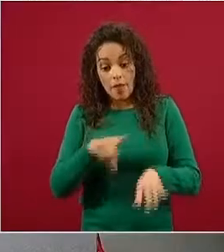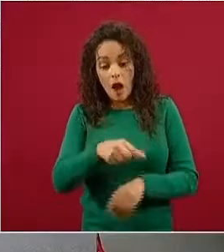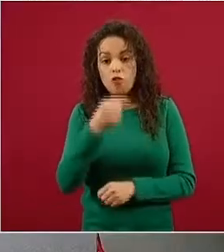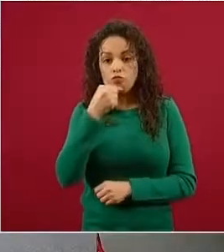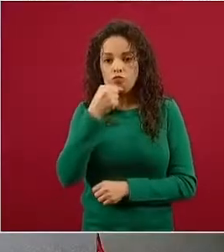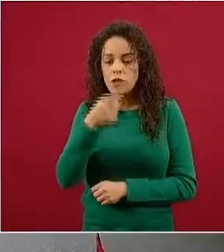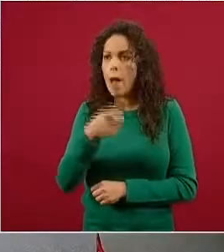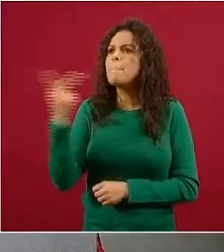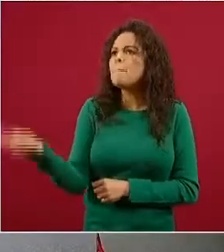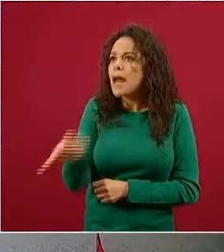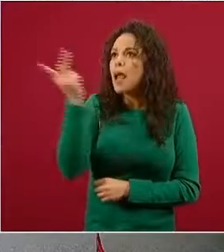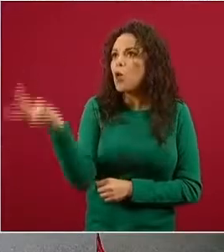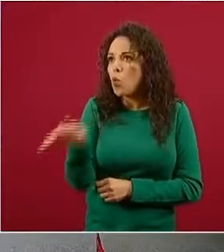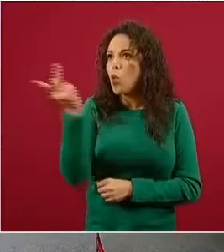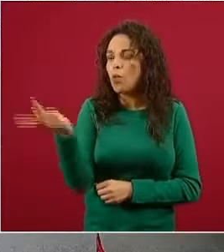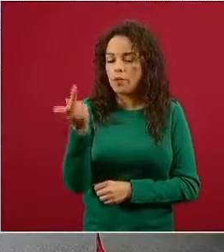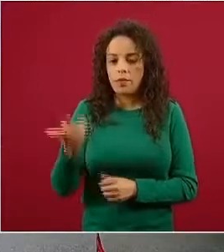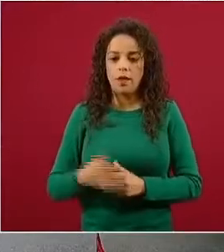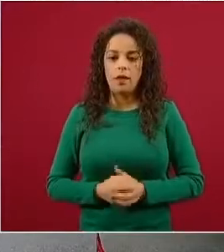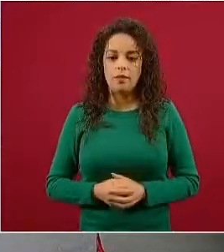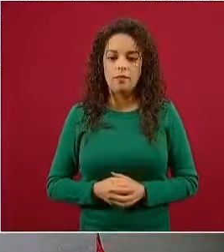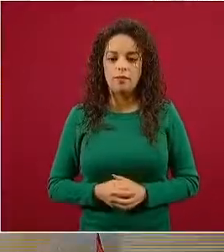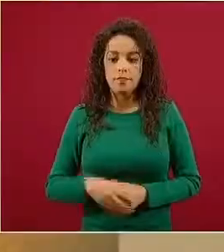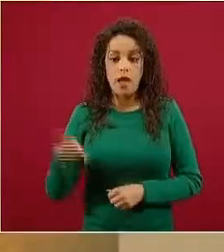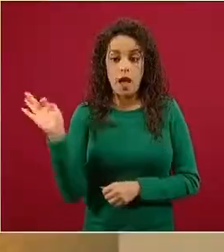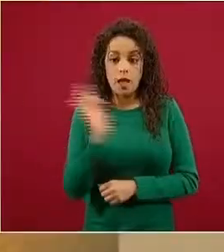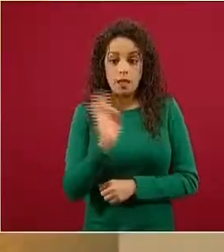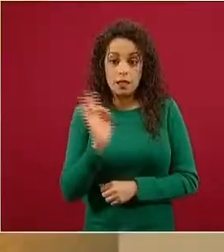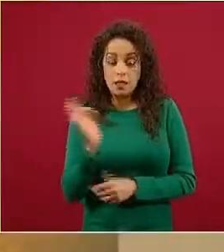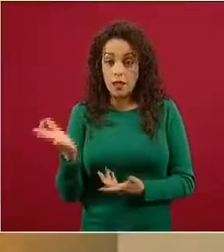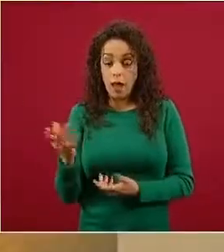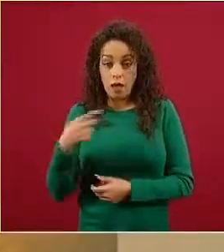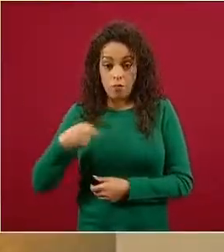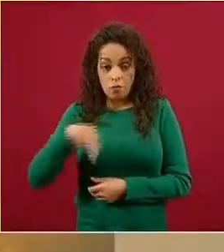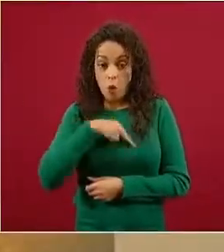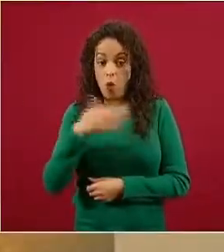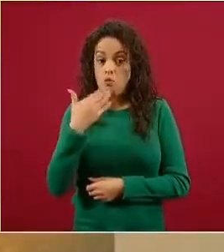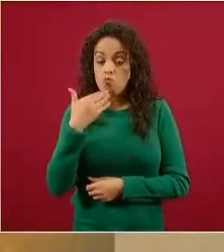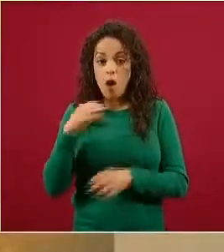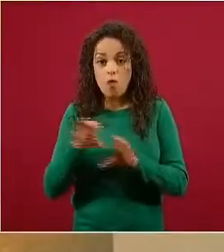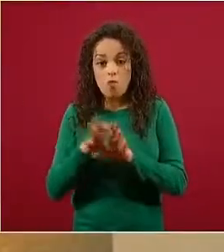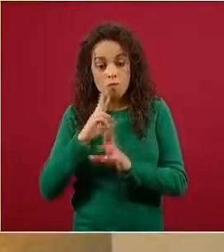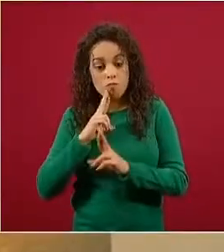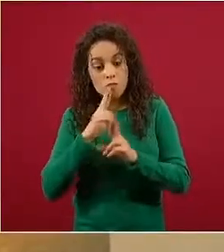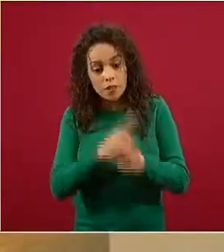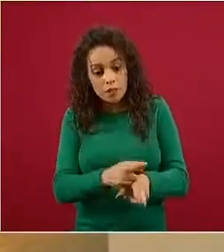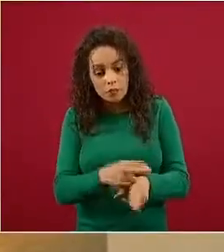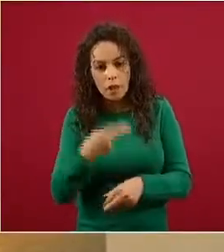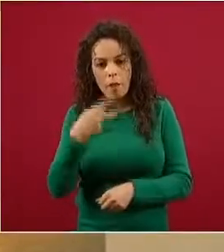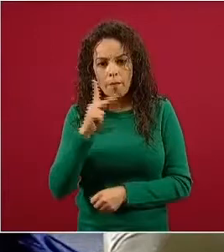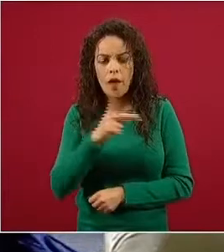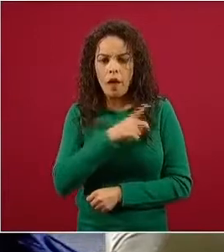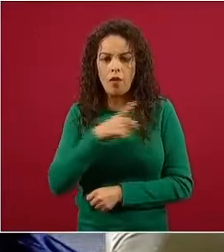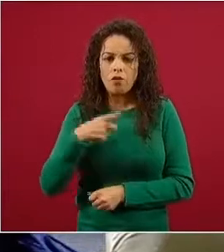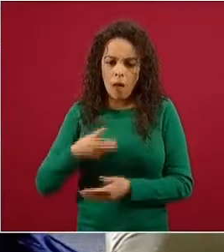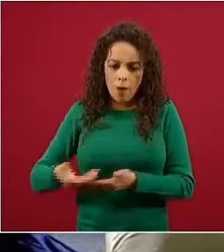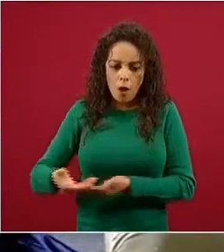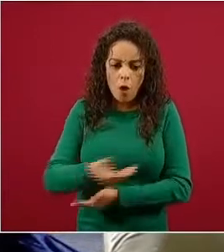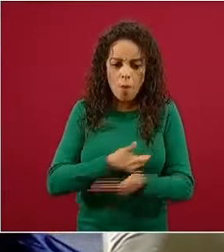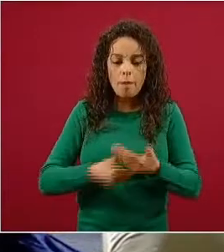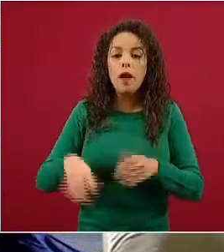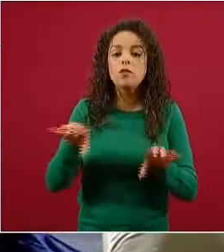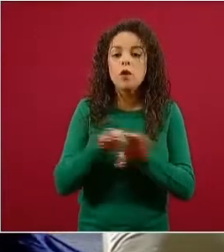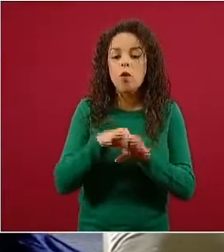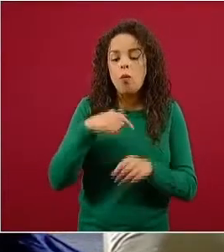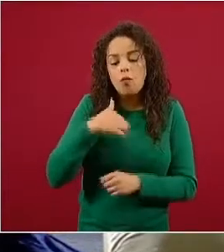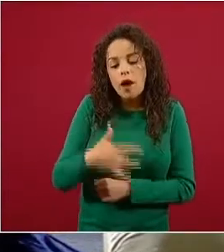propias y del menor. Esto está bien, yo enfrente de los niños, lo que estoy diciendo, no es un momento para invalidar